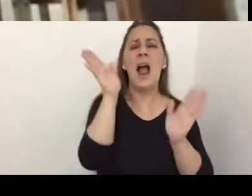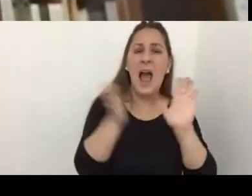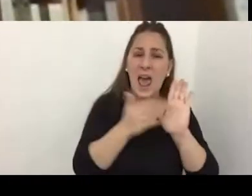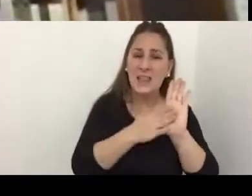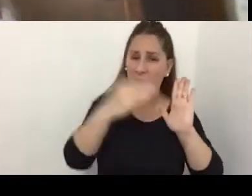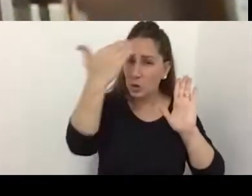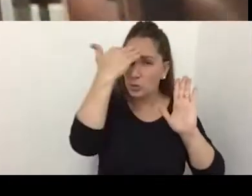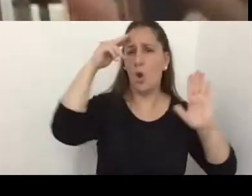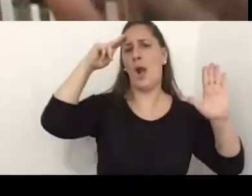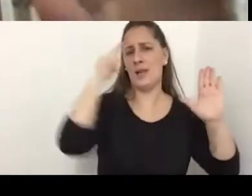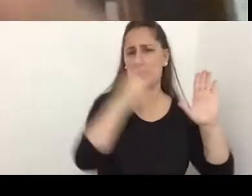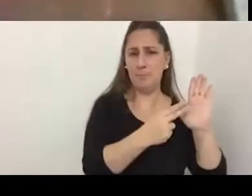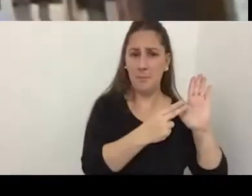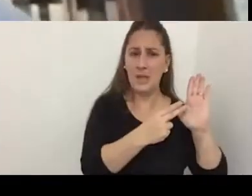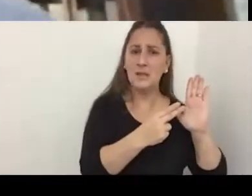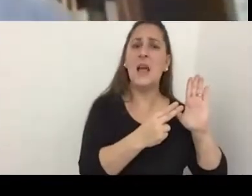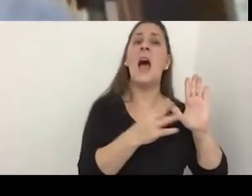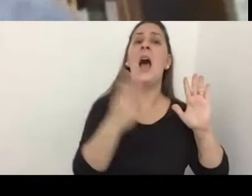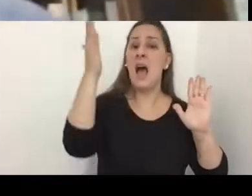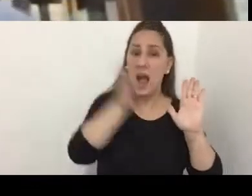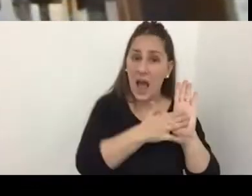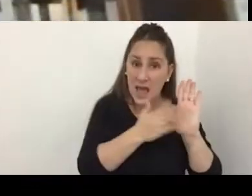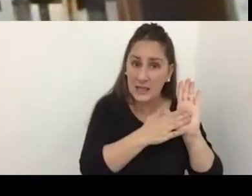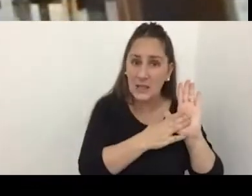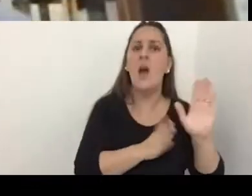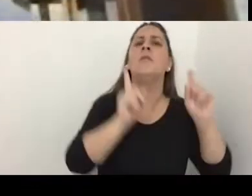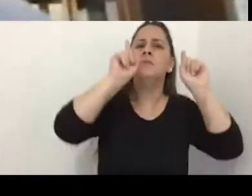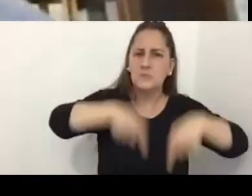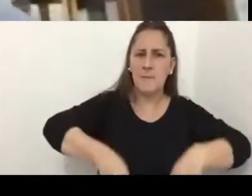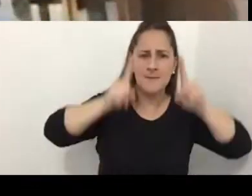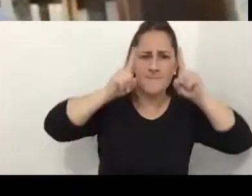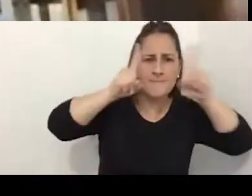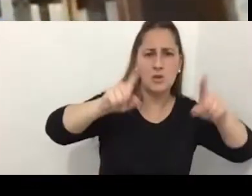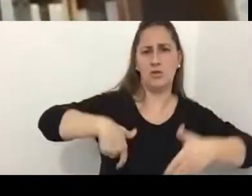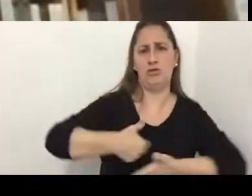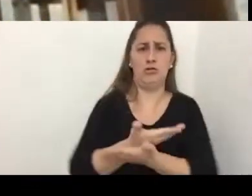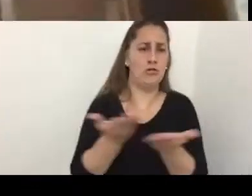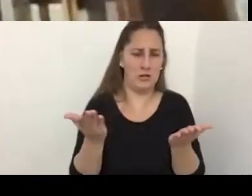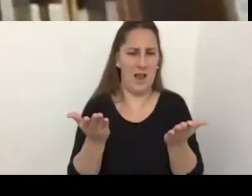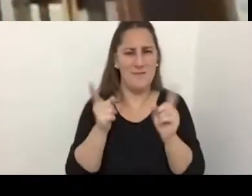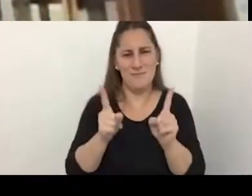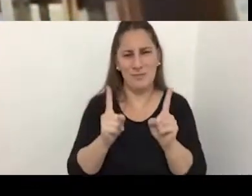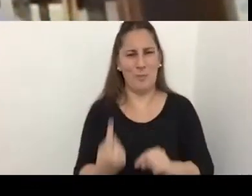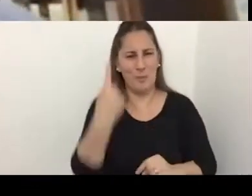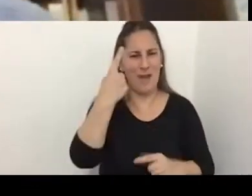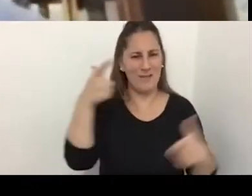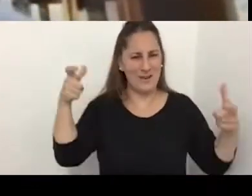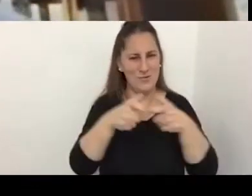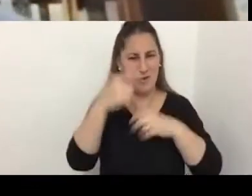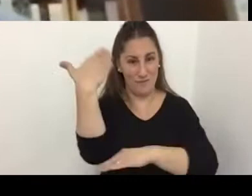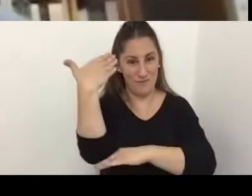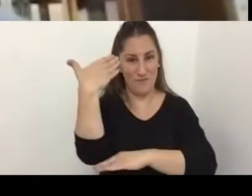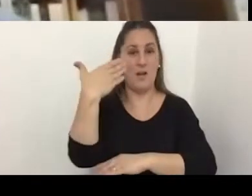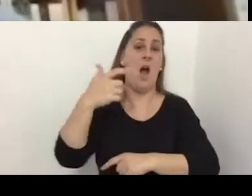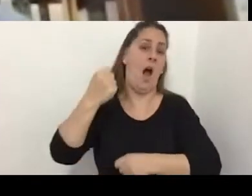constitucionales, pero que dentro de esas garantías atiende también esa cuestión social de la que hablamos la primera reunión y seguimos hablando a